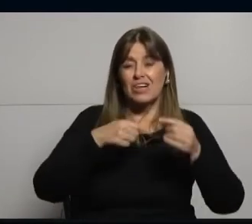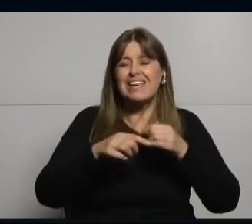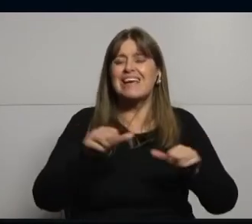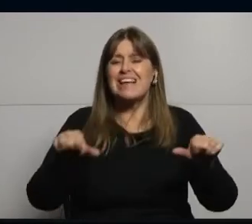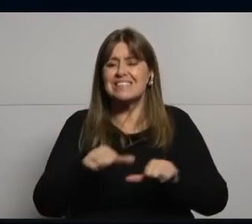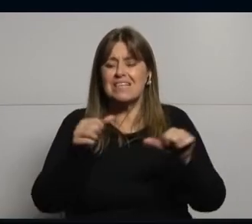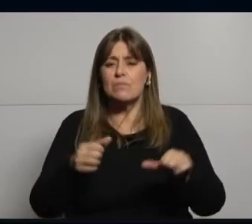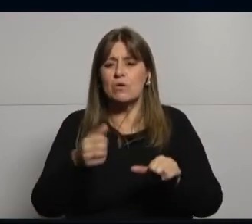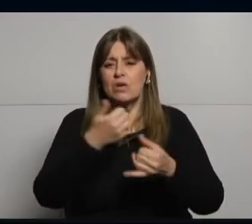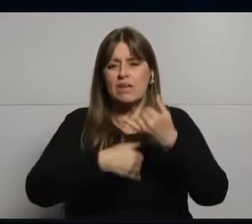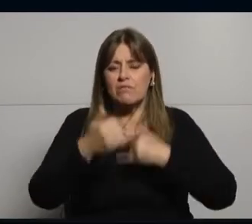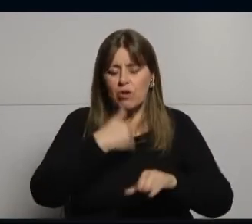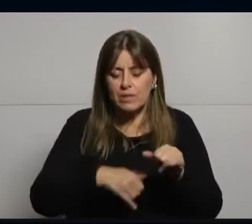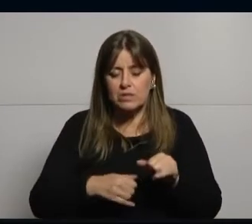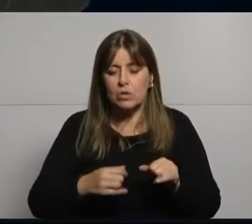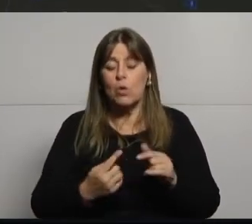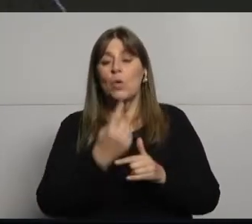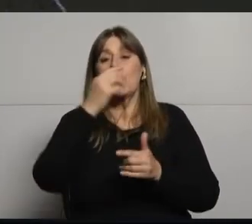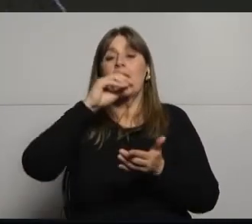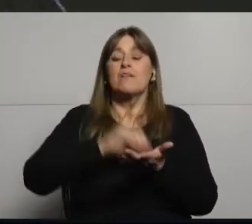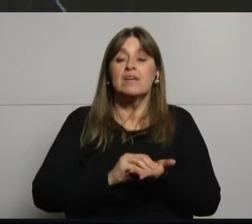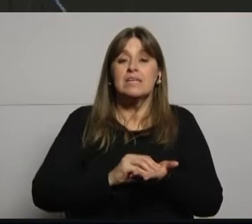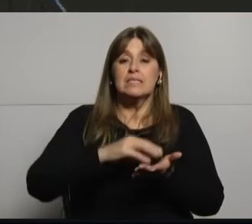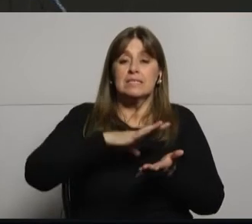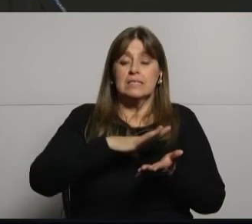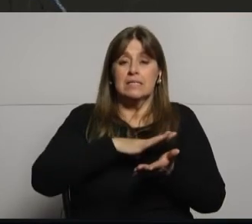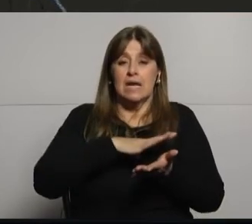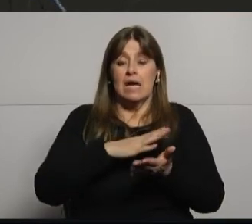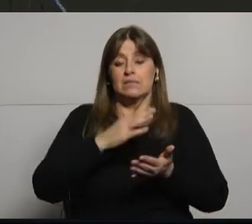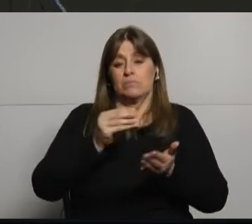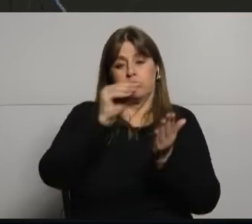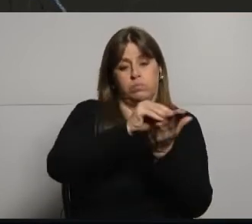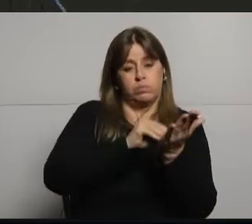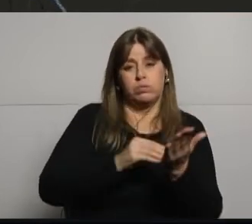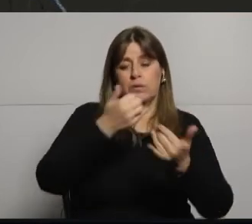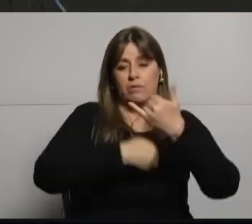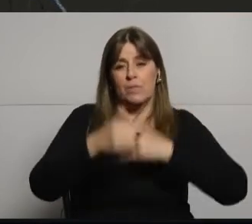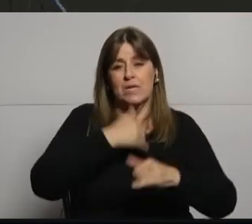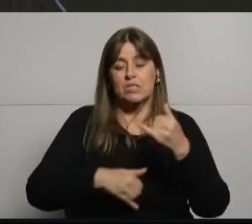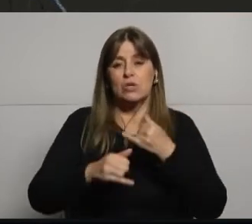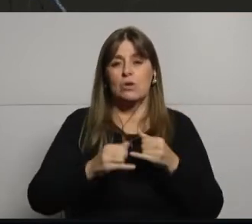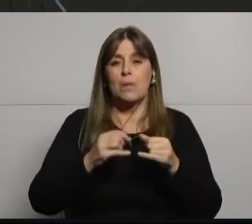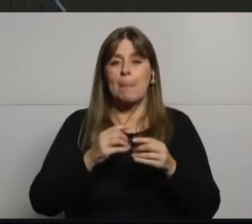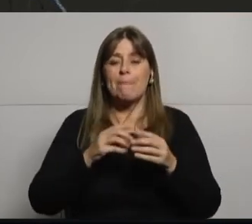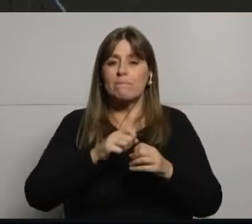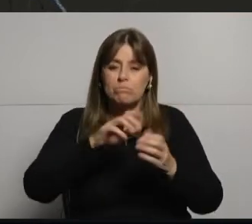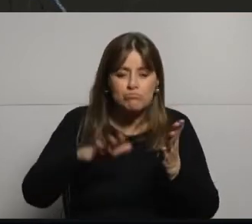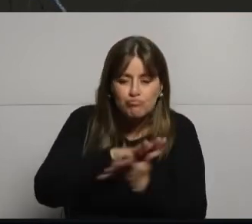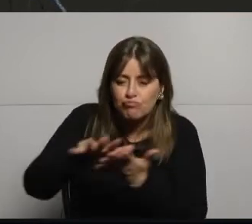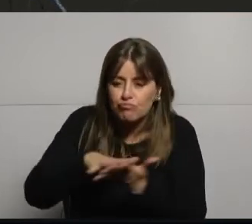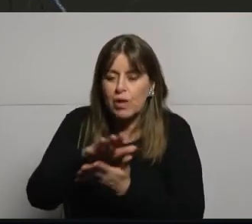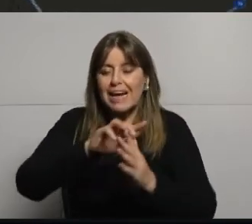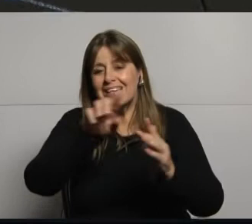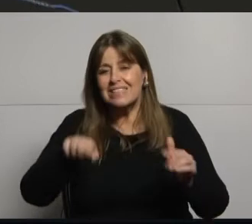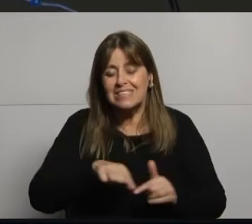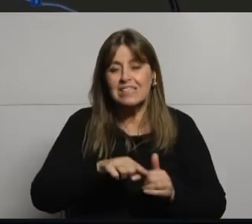información? Una vez que todos los centros de salud ingresan la información y a su vez tenemos toda la información mapeada y